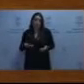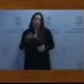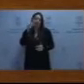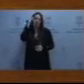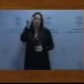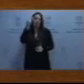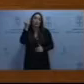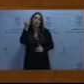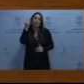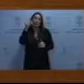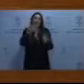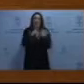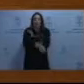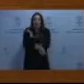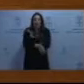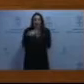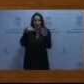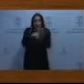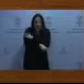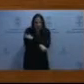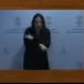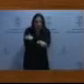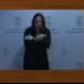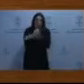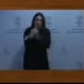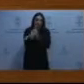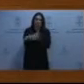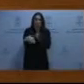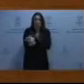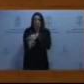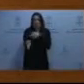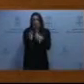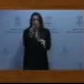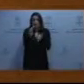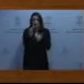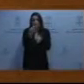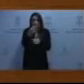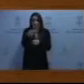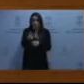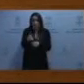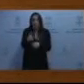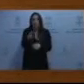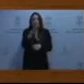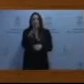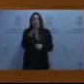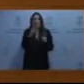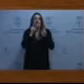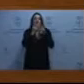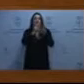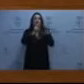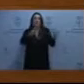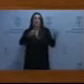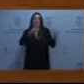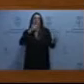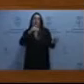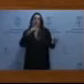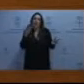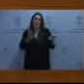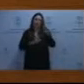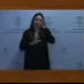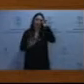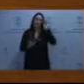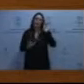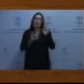falta explicarse o desarrollar minuciosamente este argumento porque basta observar